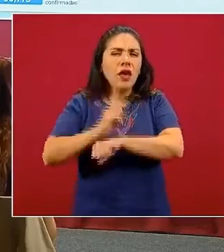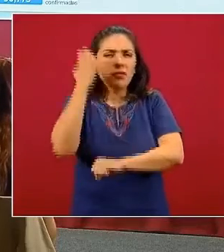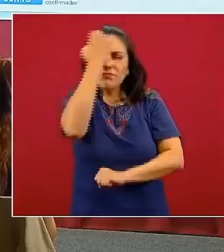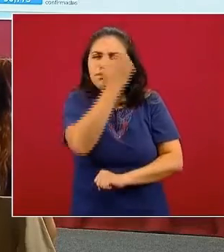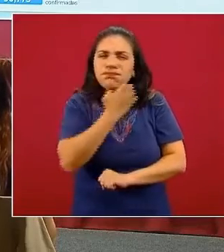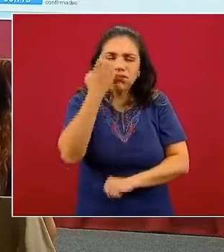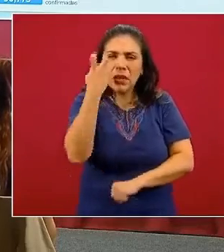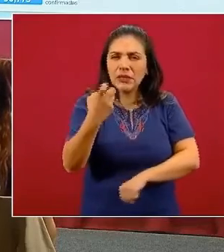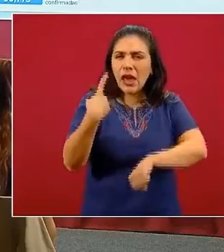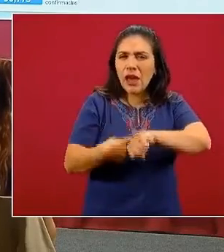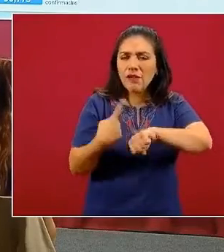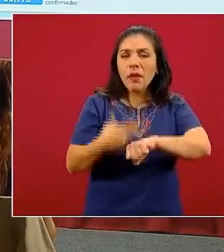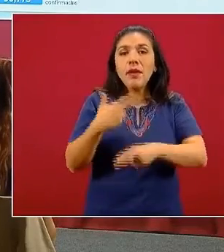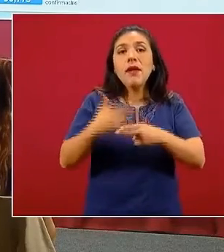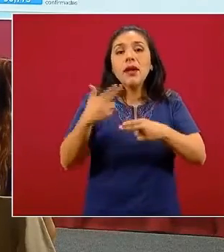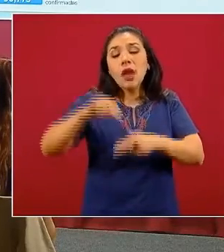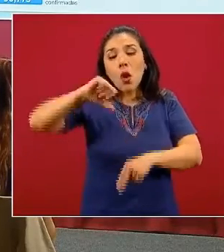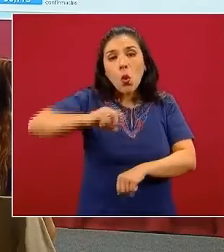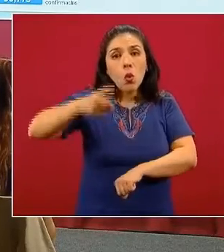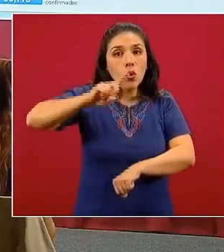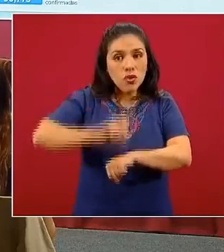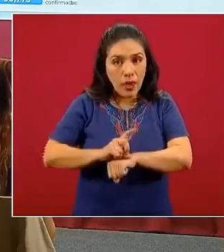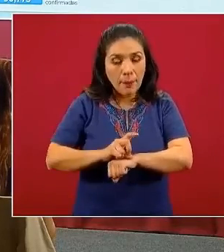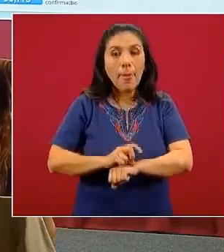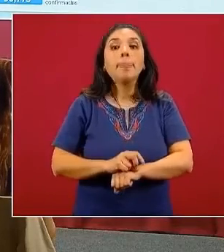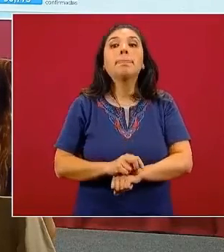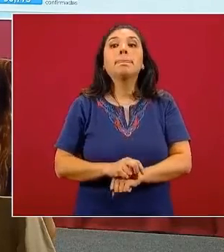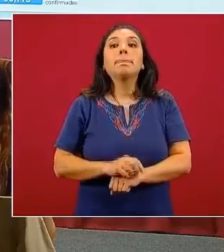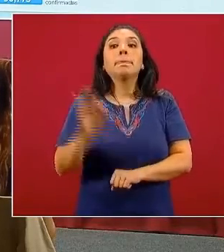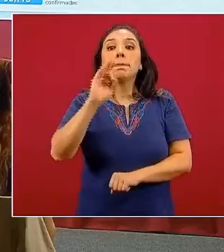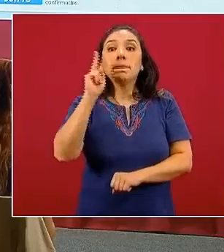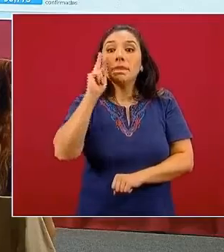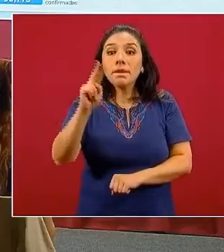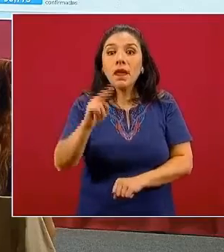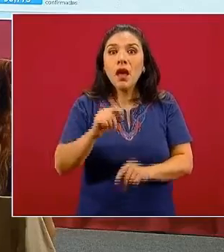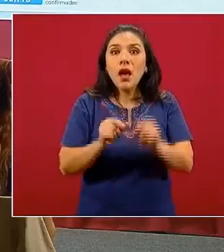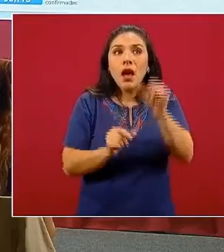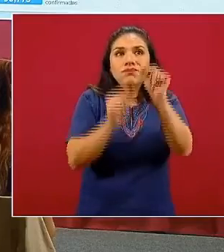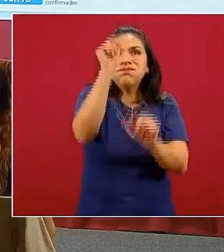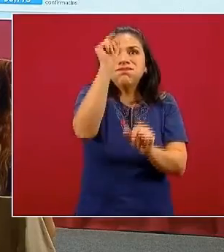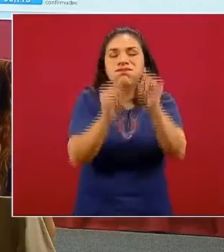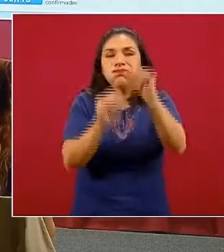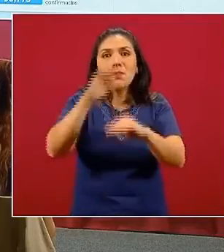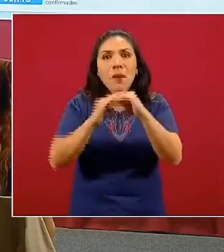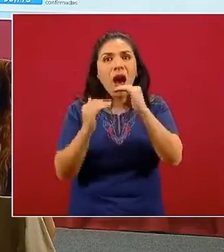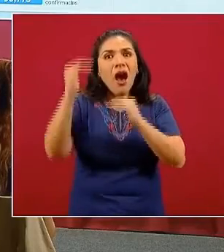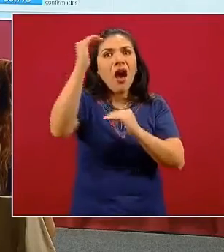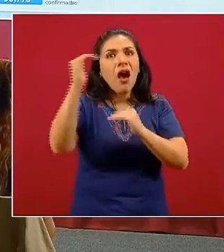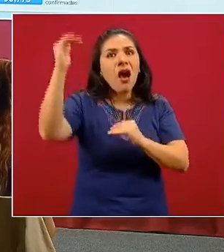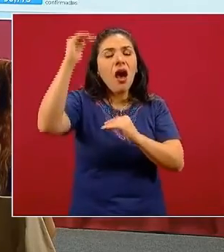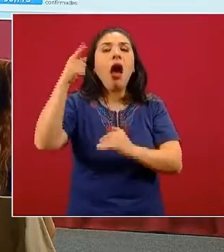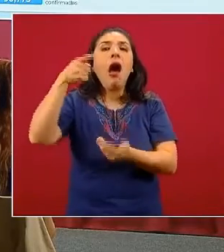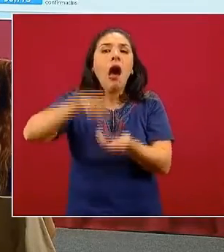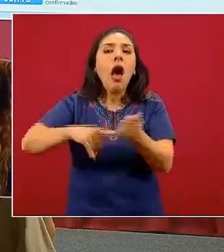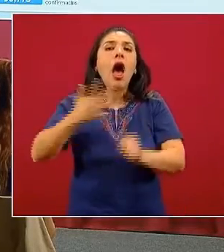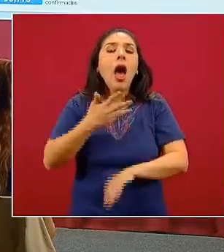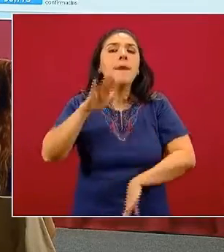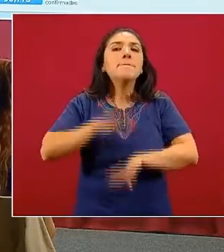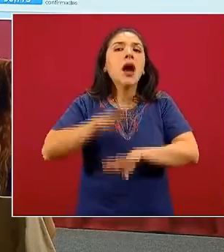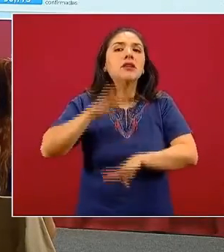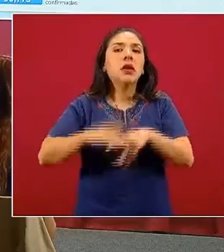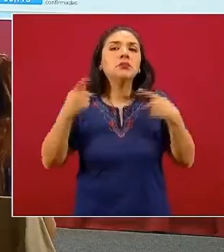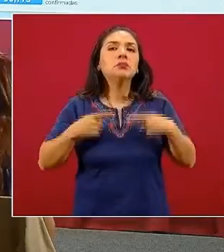epidemia hasta el día de hoy. Y cuanto más altas son estas columnas, quiere decir que hay más casos para la